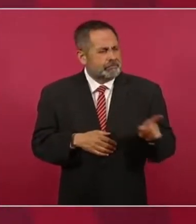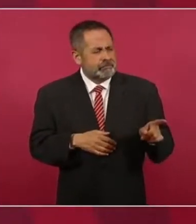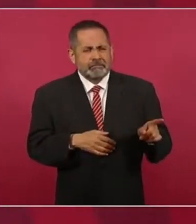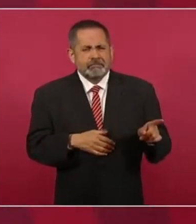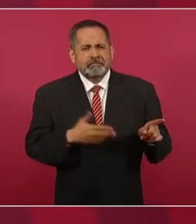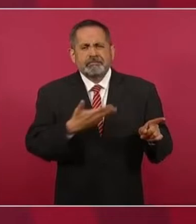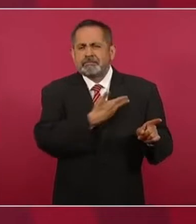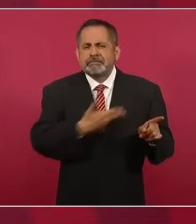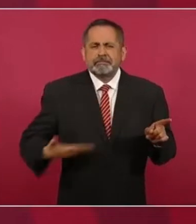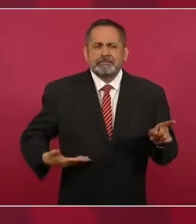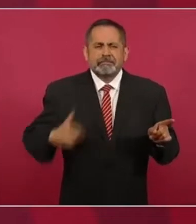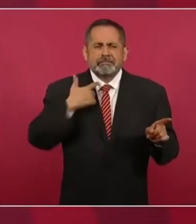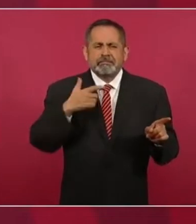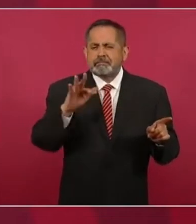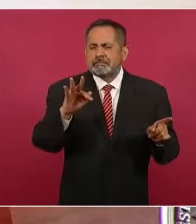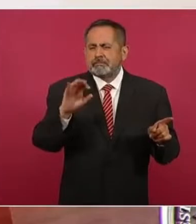Fox,